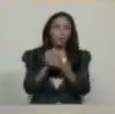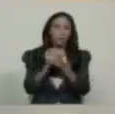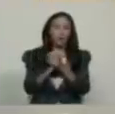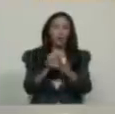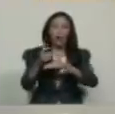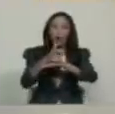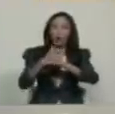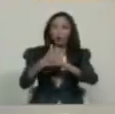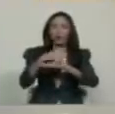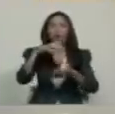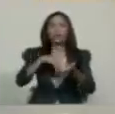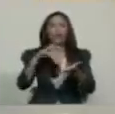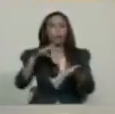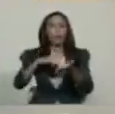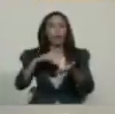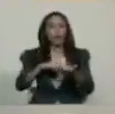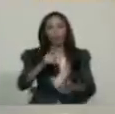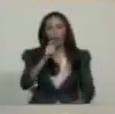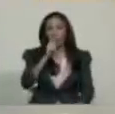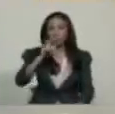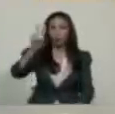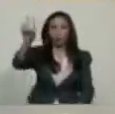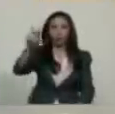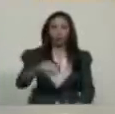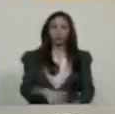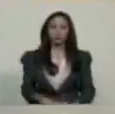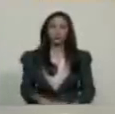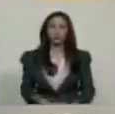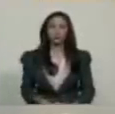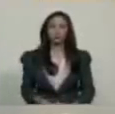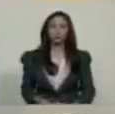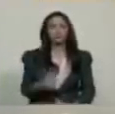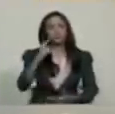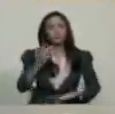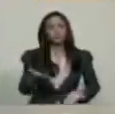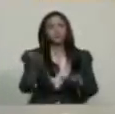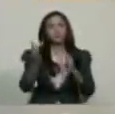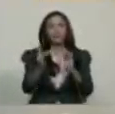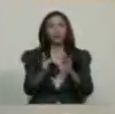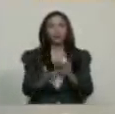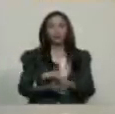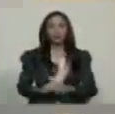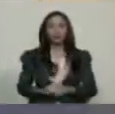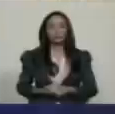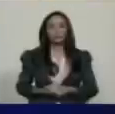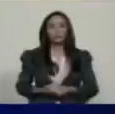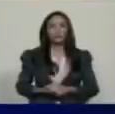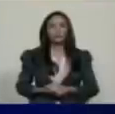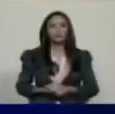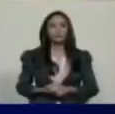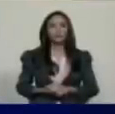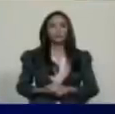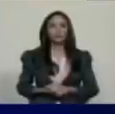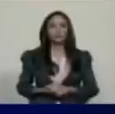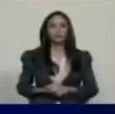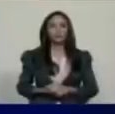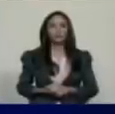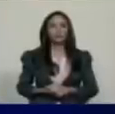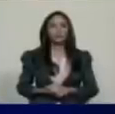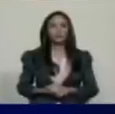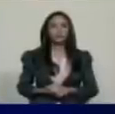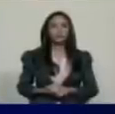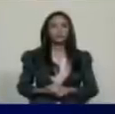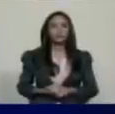gobernador del estado Miranda, Héctor Rodríguez Castro. Adelante, compañero gobernador. Bueno, nos encontramos